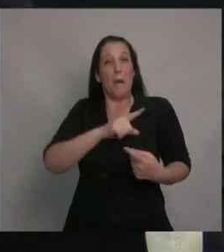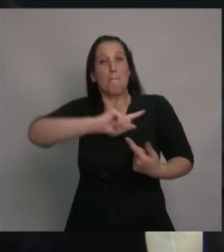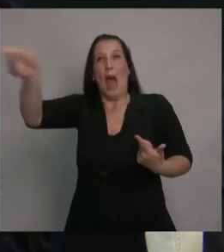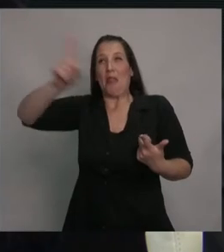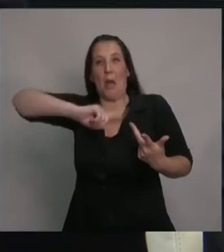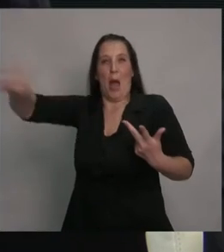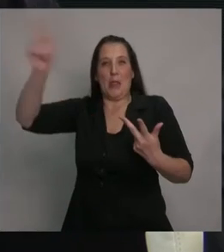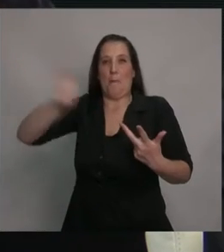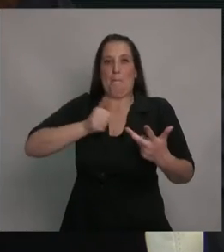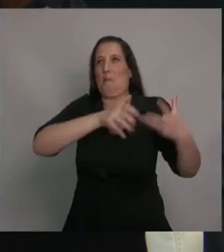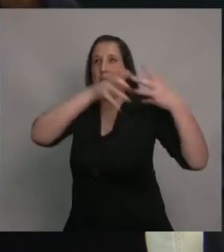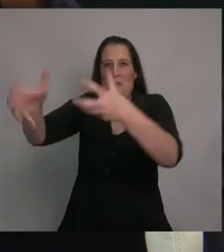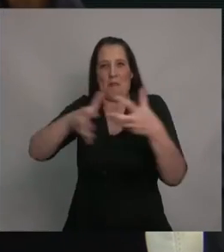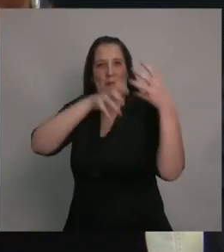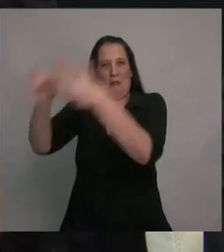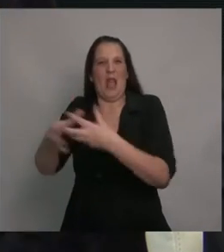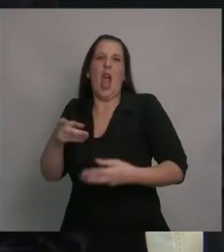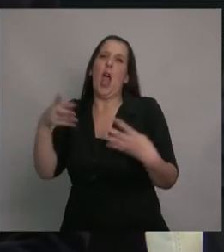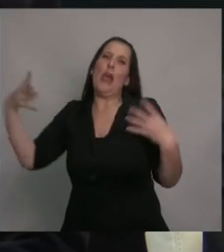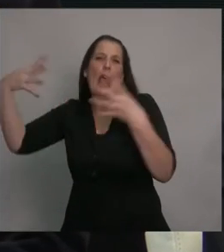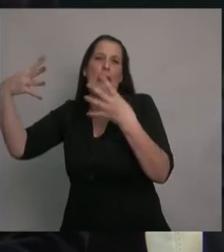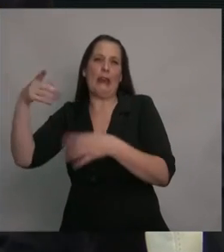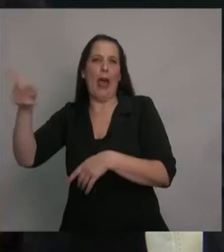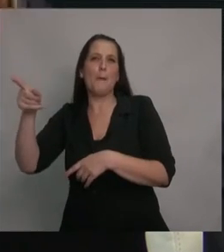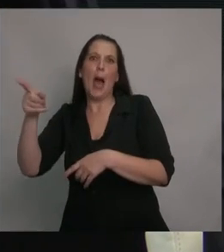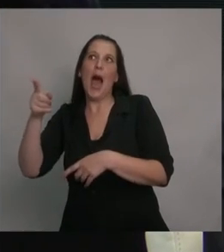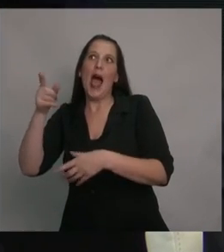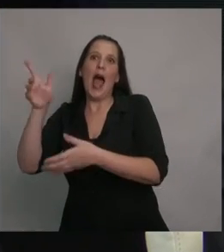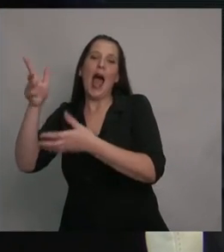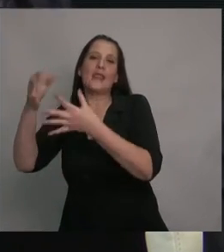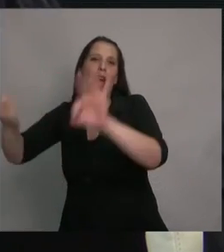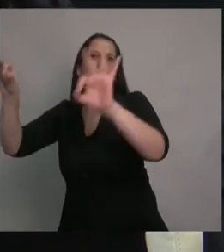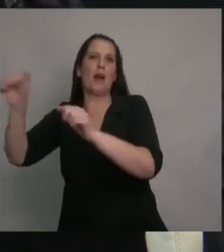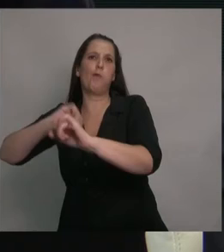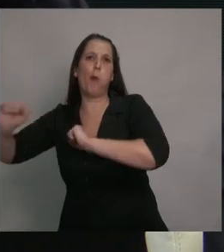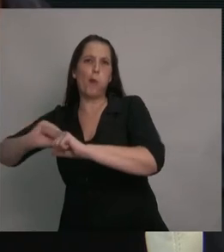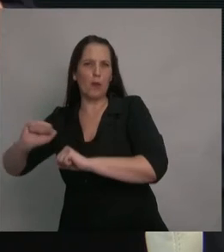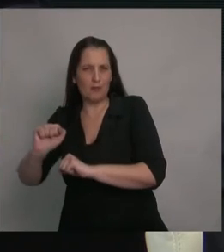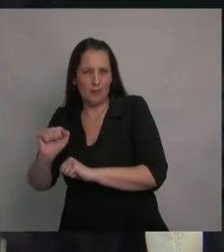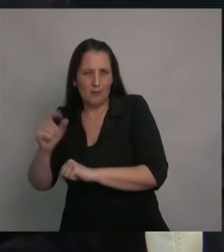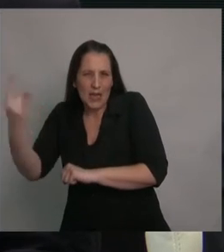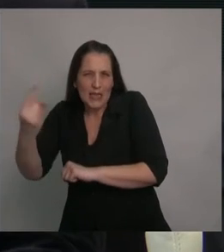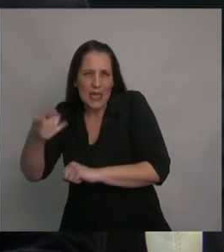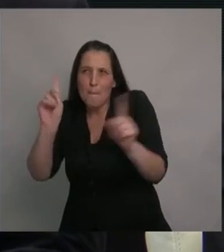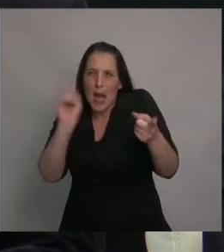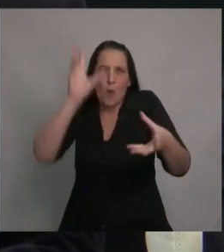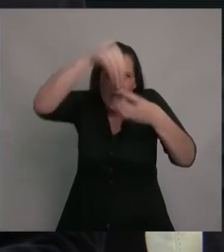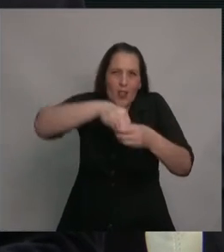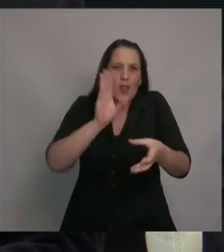oriente, supuestamente por una guerra contra el terrorismo, y que tiene y alberga ahí a los terroristas en su propio